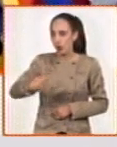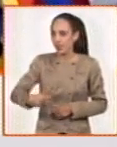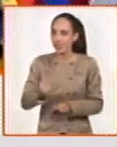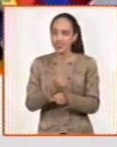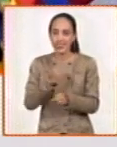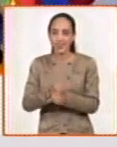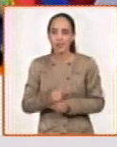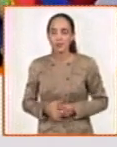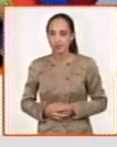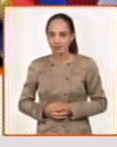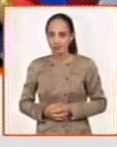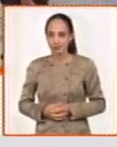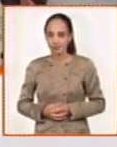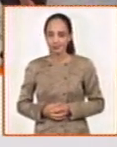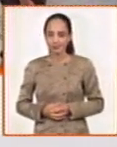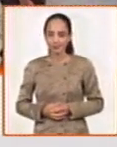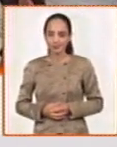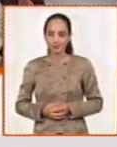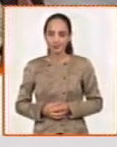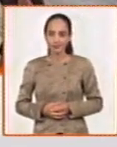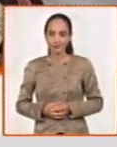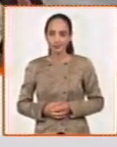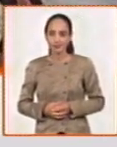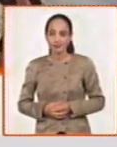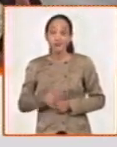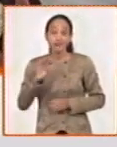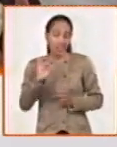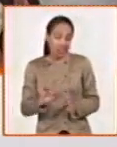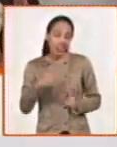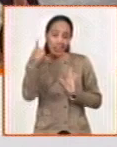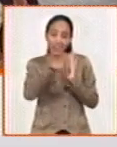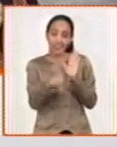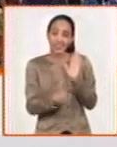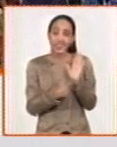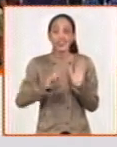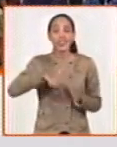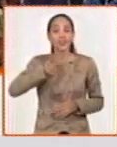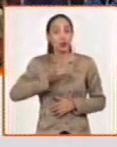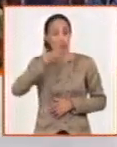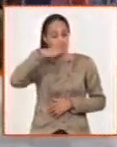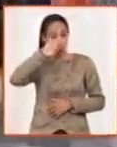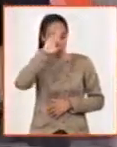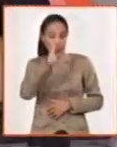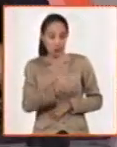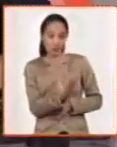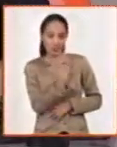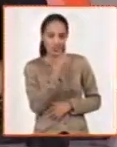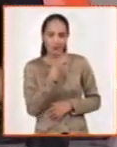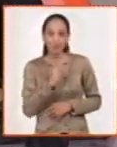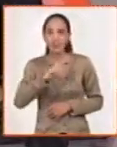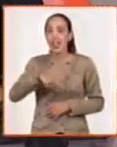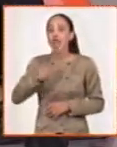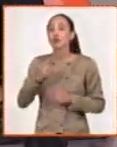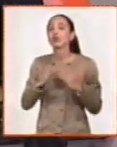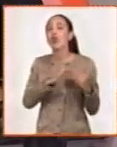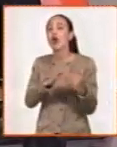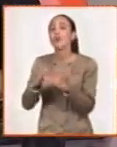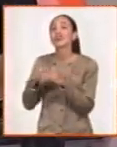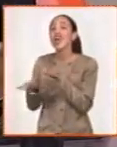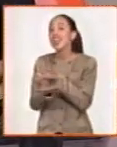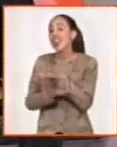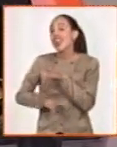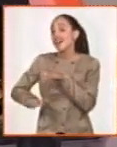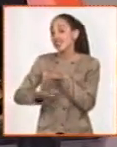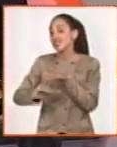parte de esa riqueza que decías que tiene la cultura cubana y la cultura comunitaria como base precisamente de ella.